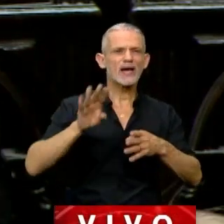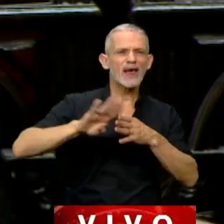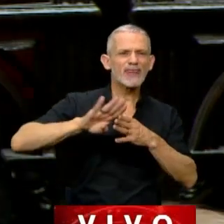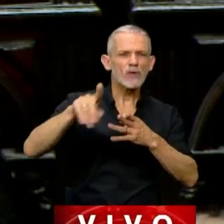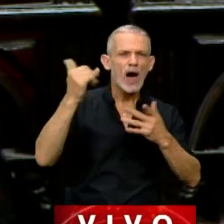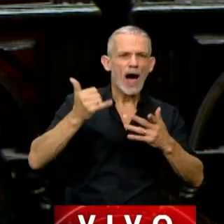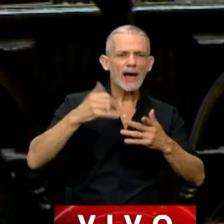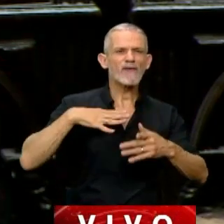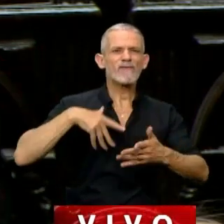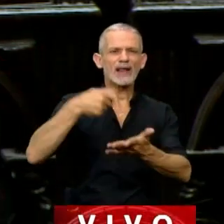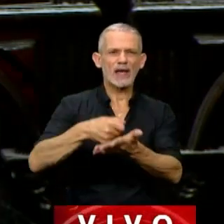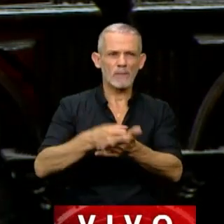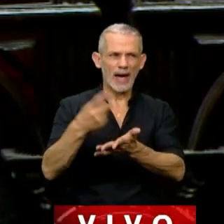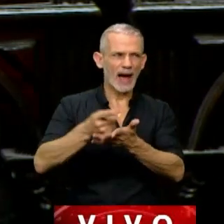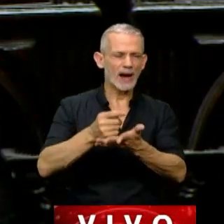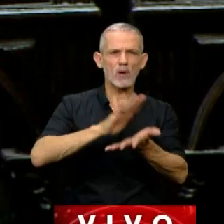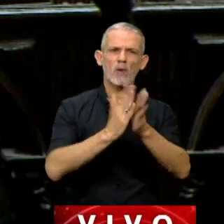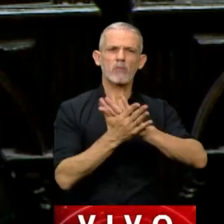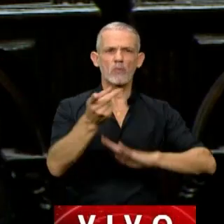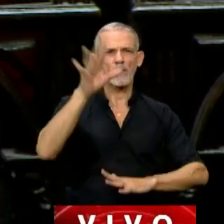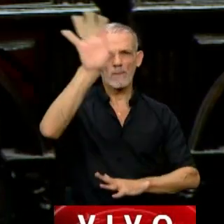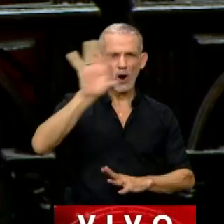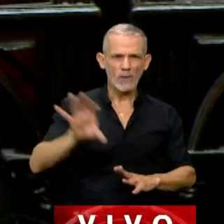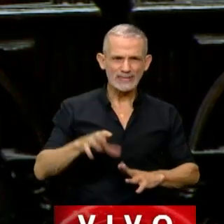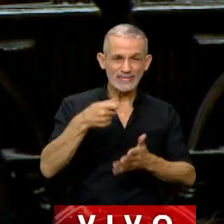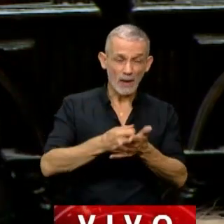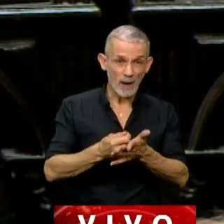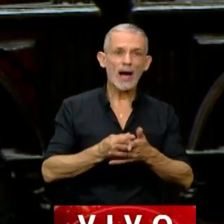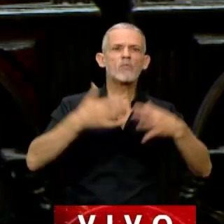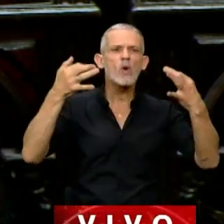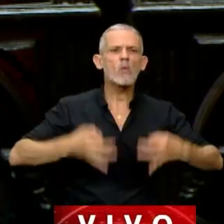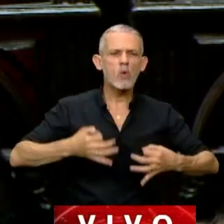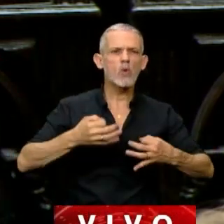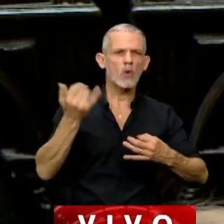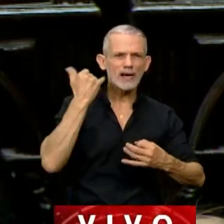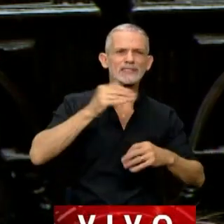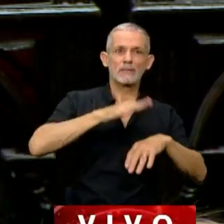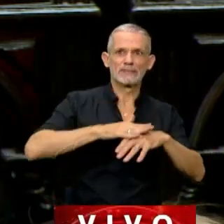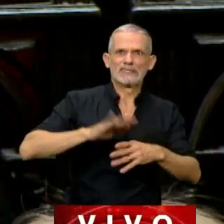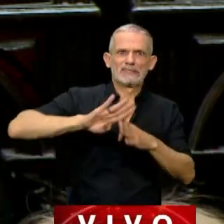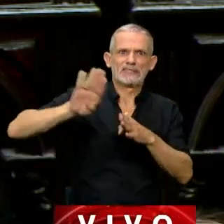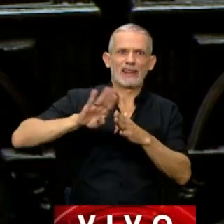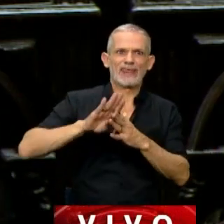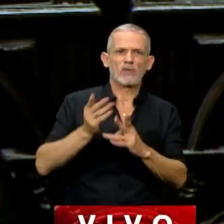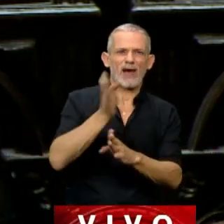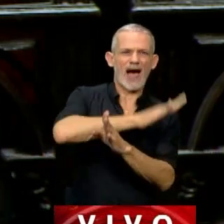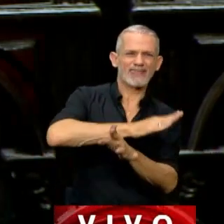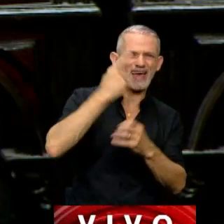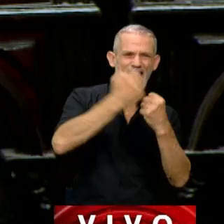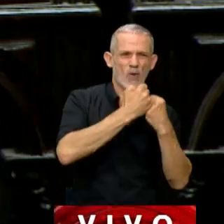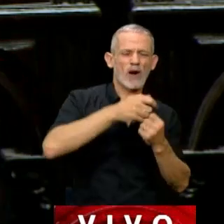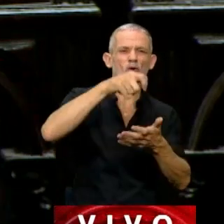de cancelación de compensaciones a las provincias que cumplieron con determinados compromisos del anterior consenso